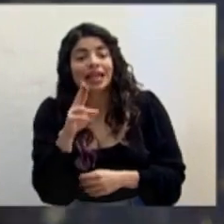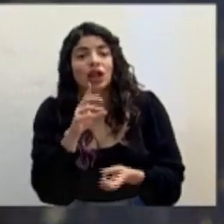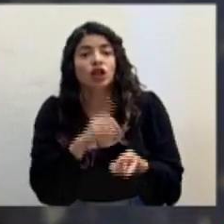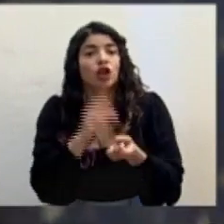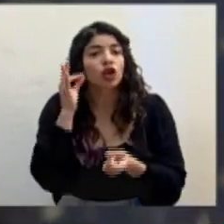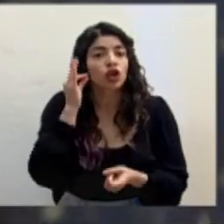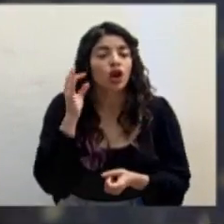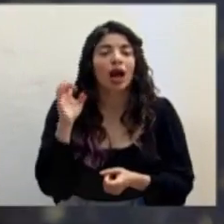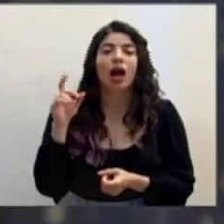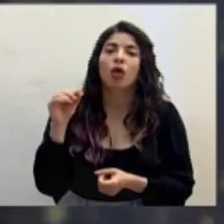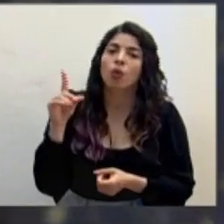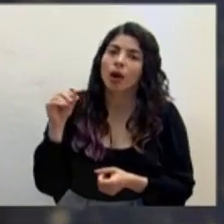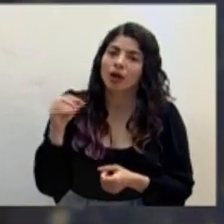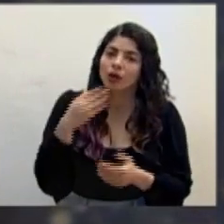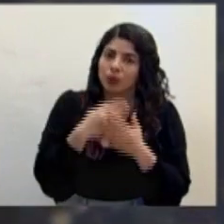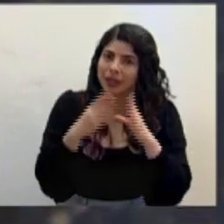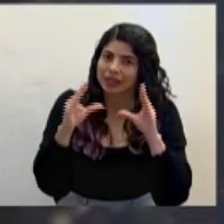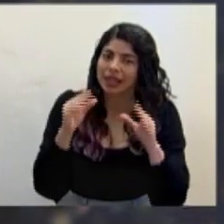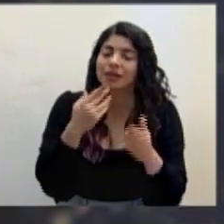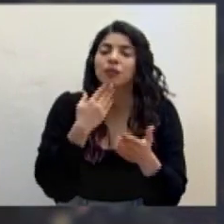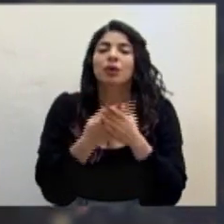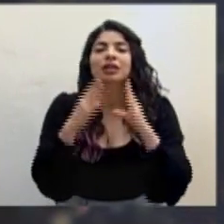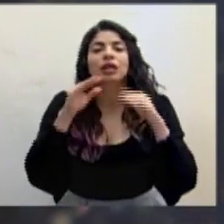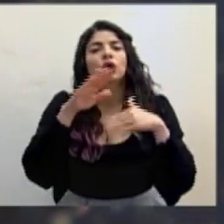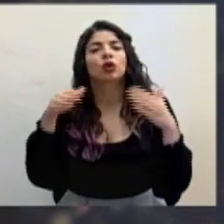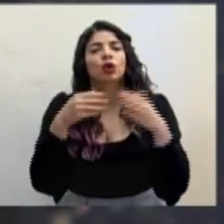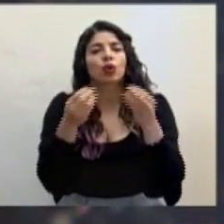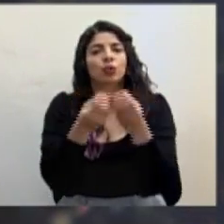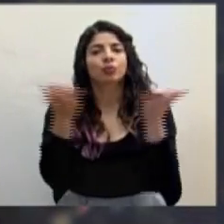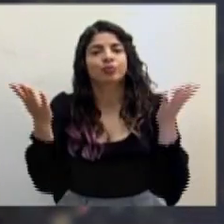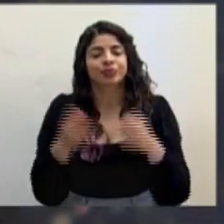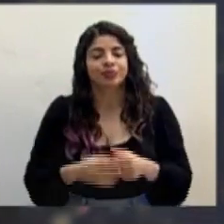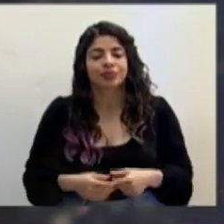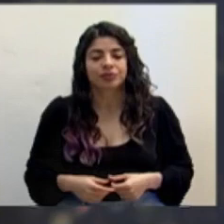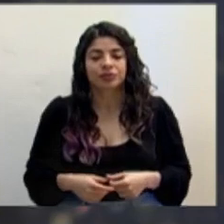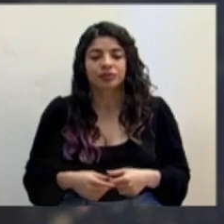don Eduardo, y buenas tardes a toda la audiencia.